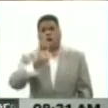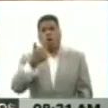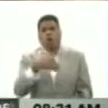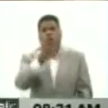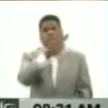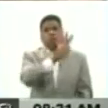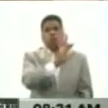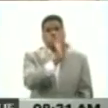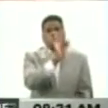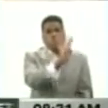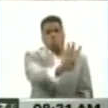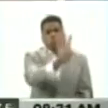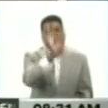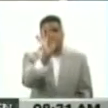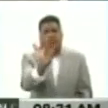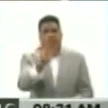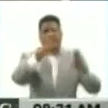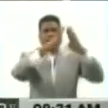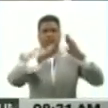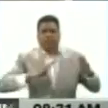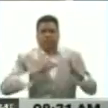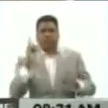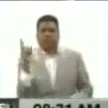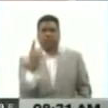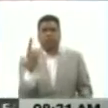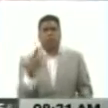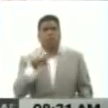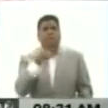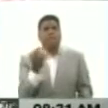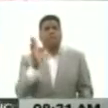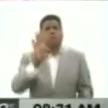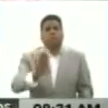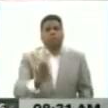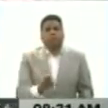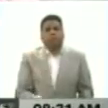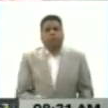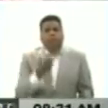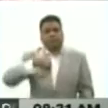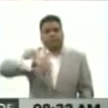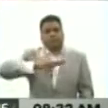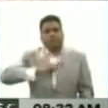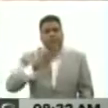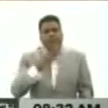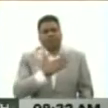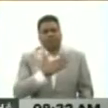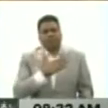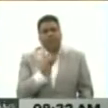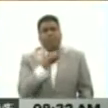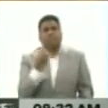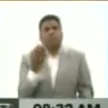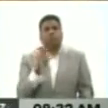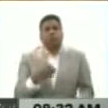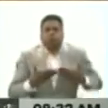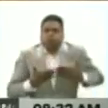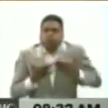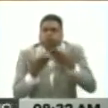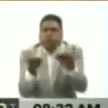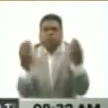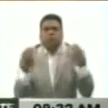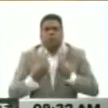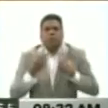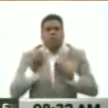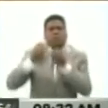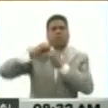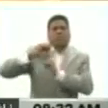aquí, sino que recuerden que todos somos Chávez, porque él murió fue por nosotros. Él murió dando su vida por defender una